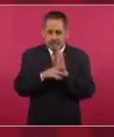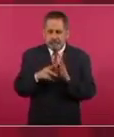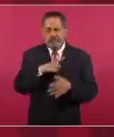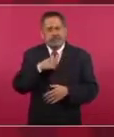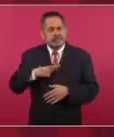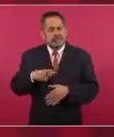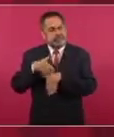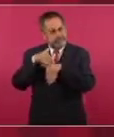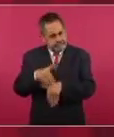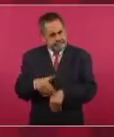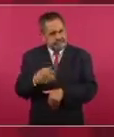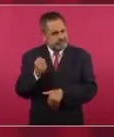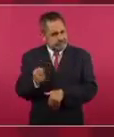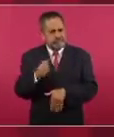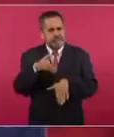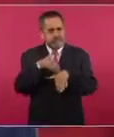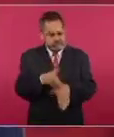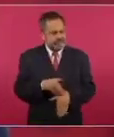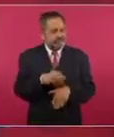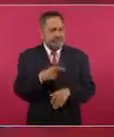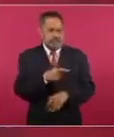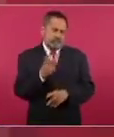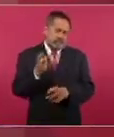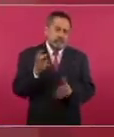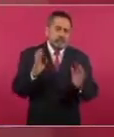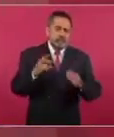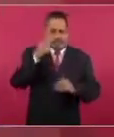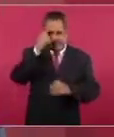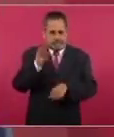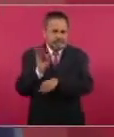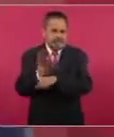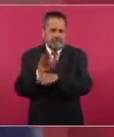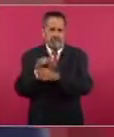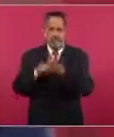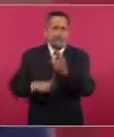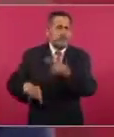sea más estricto para proteger a los niños